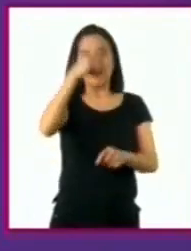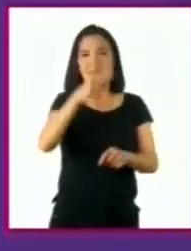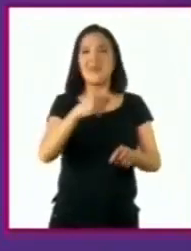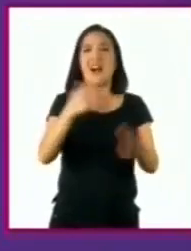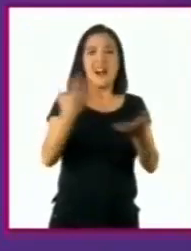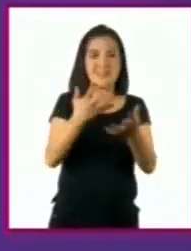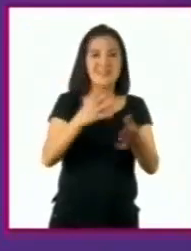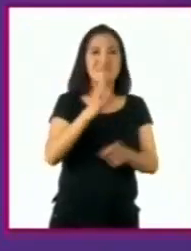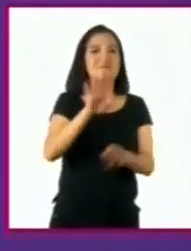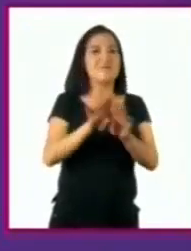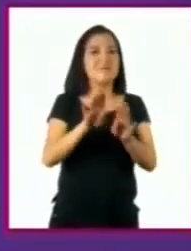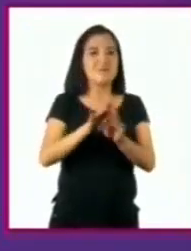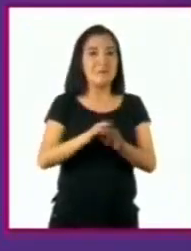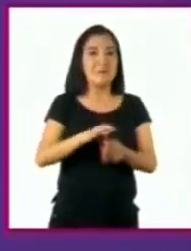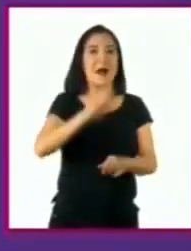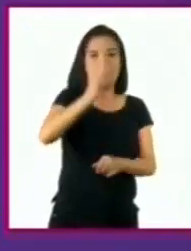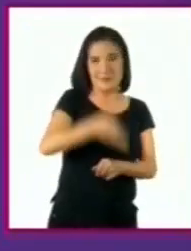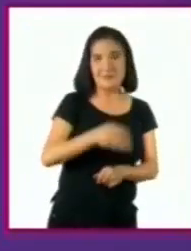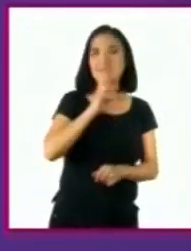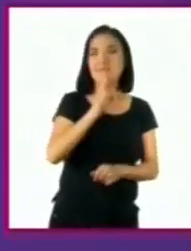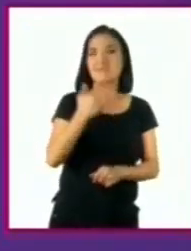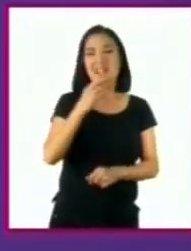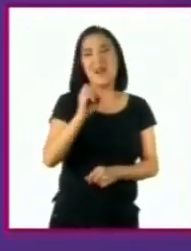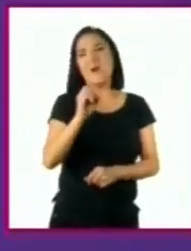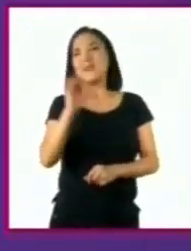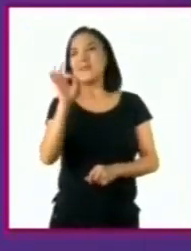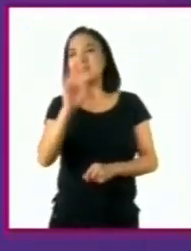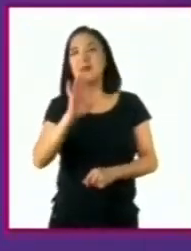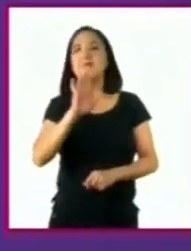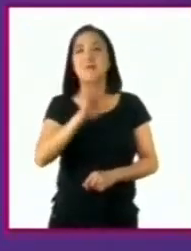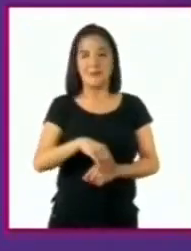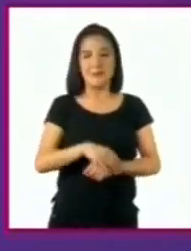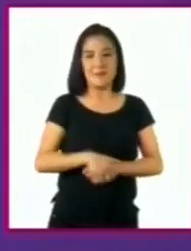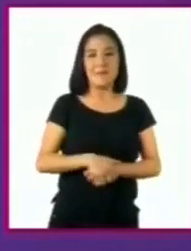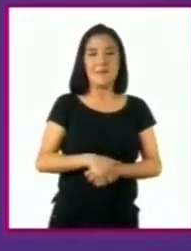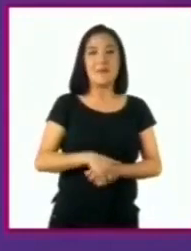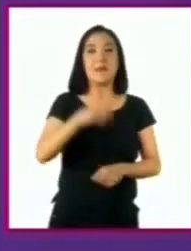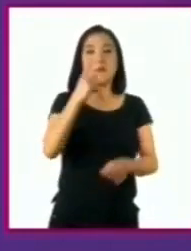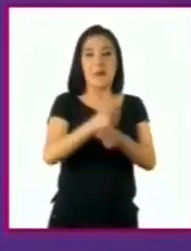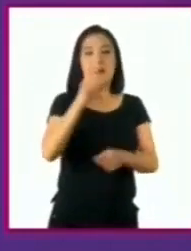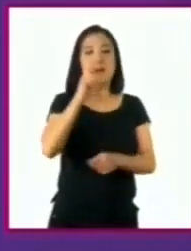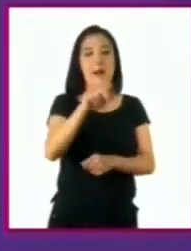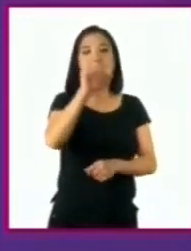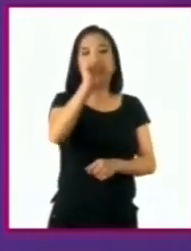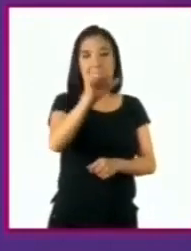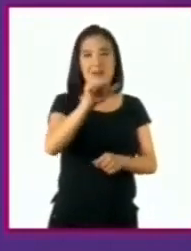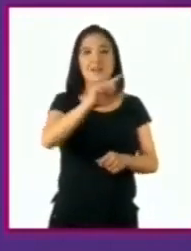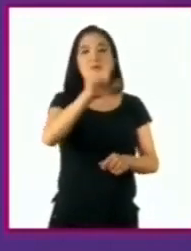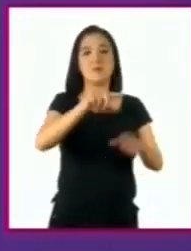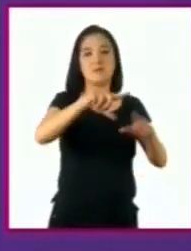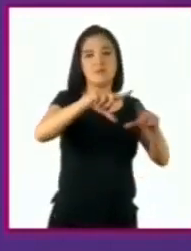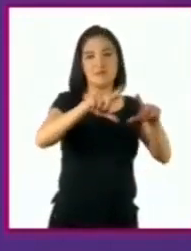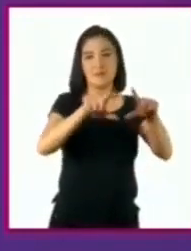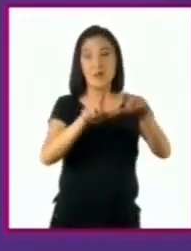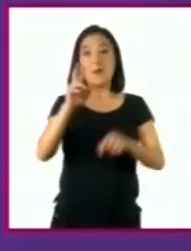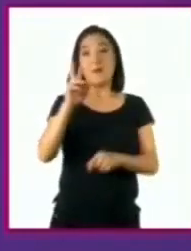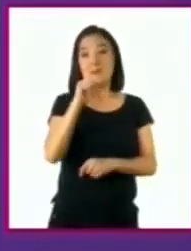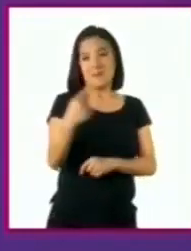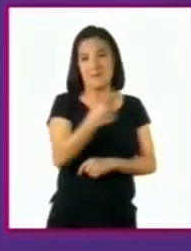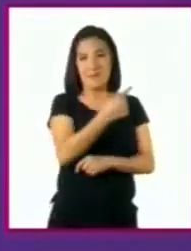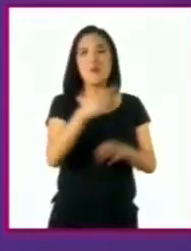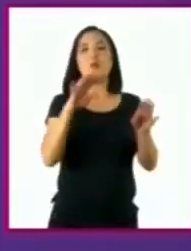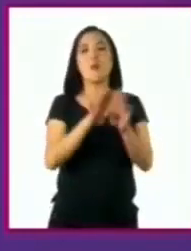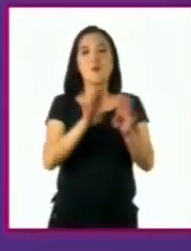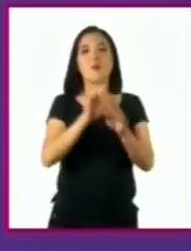desechar algunas de las respuestas. Tomemos el vértice A y deslicémoslo por la pantalla. Observemos cómo se transforma